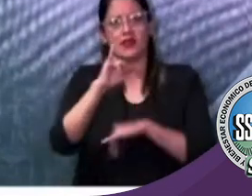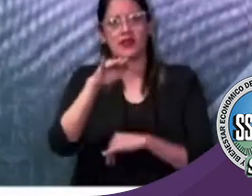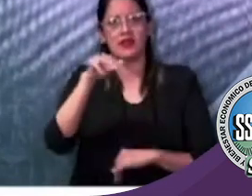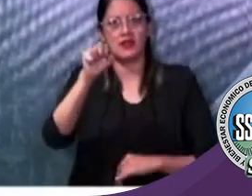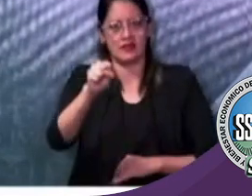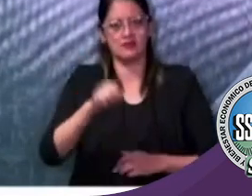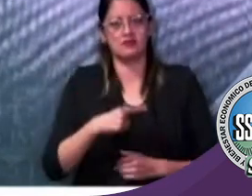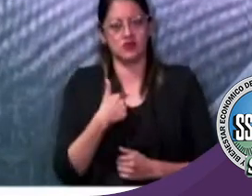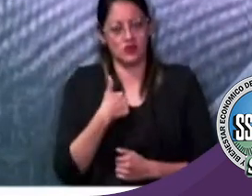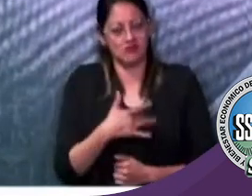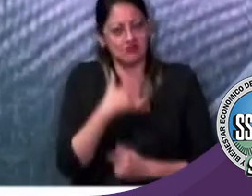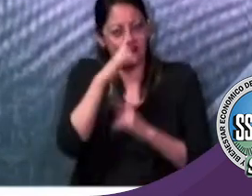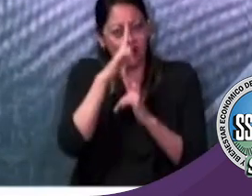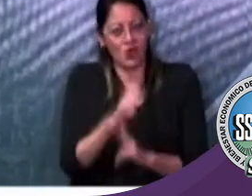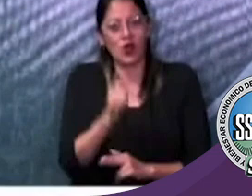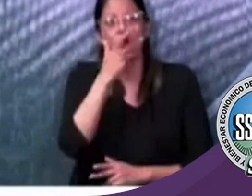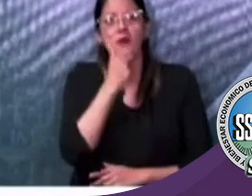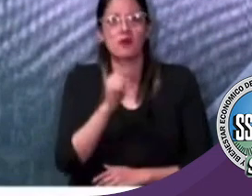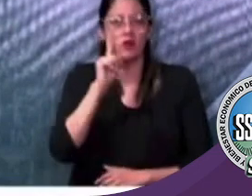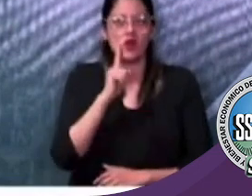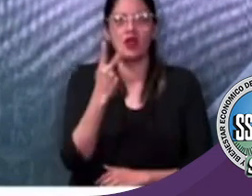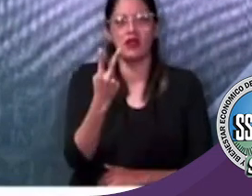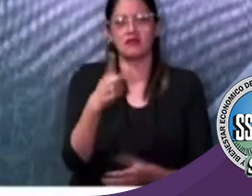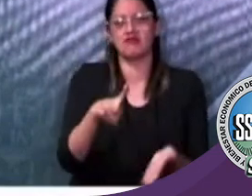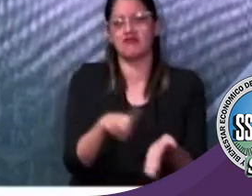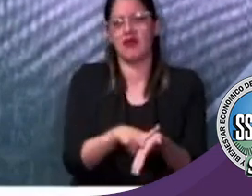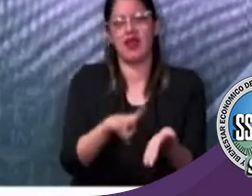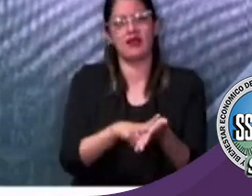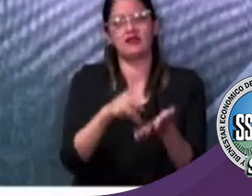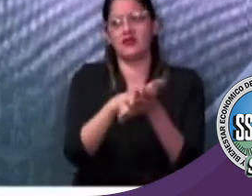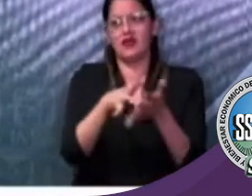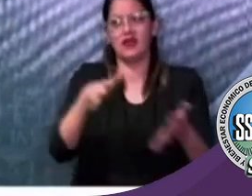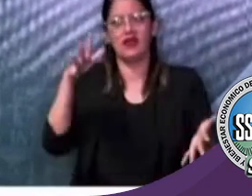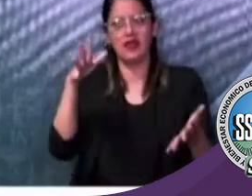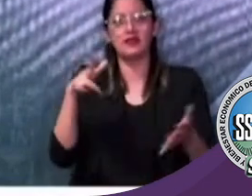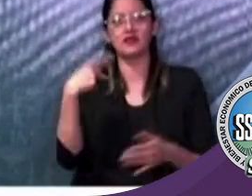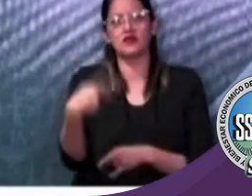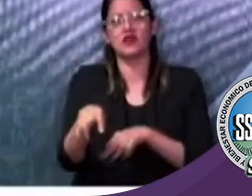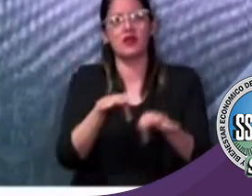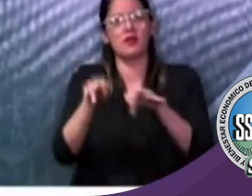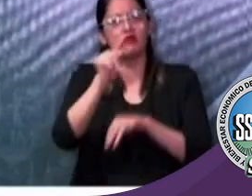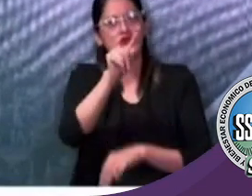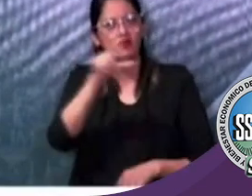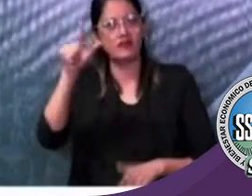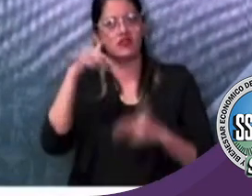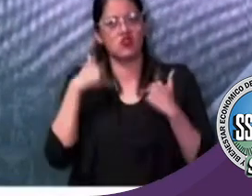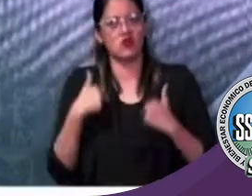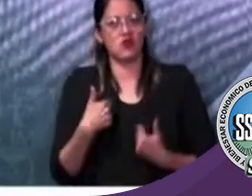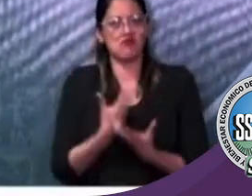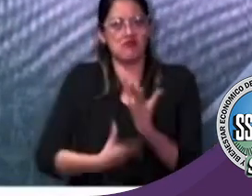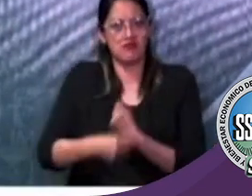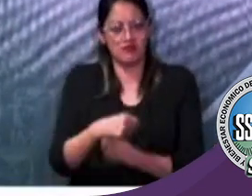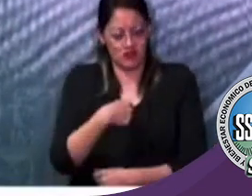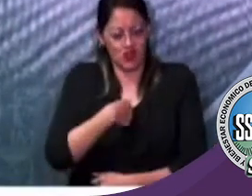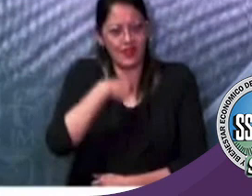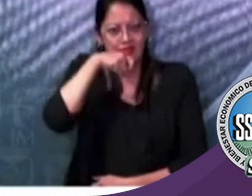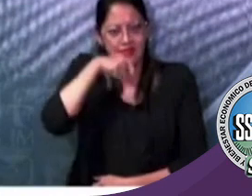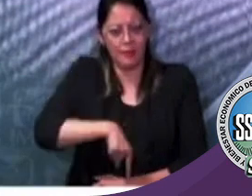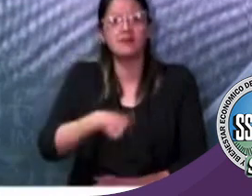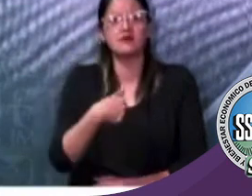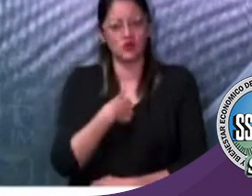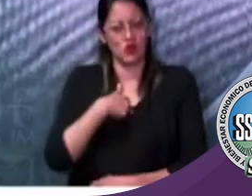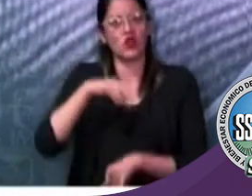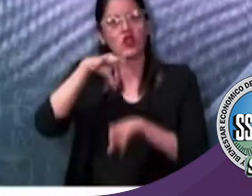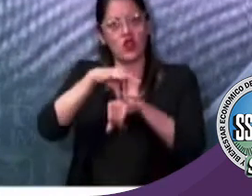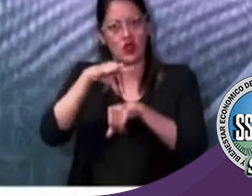Social, mujeres y hombres de gran valía profesional y humana. Soy también médico.